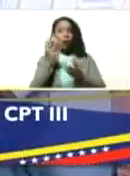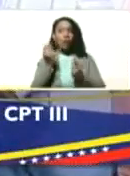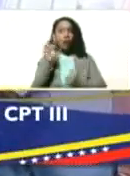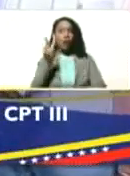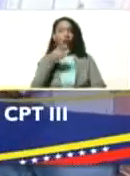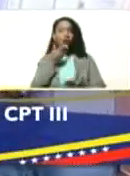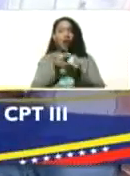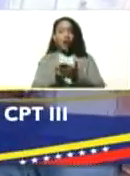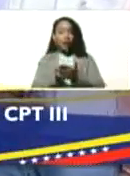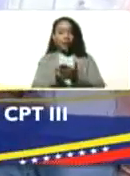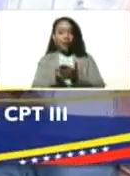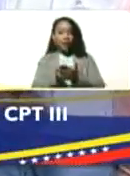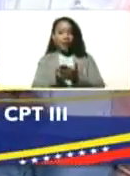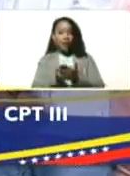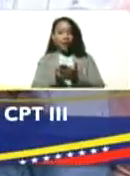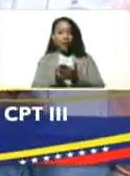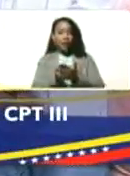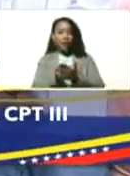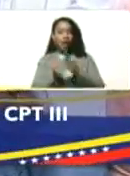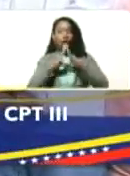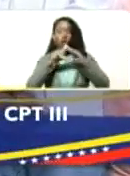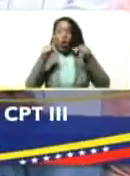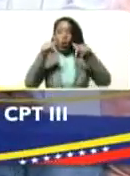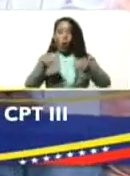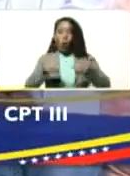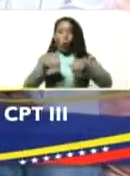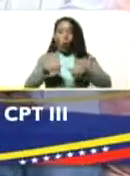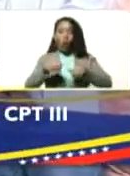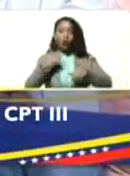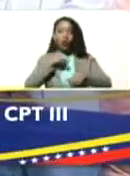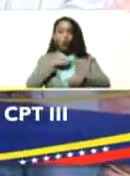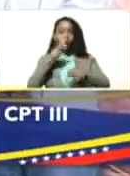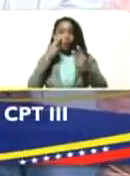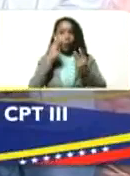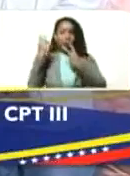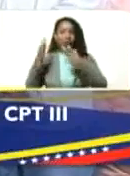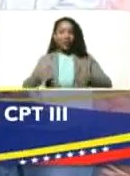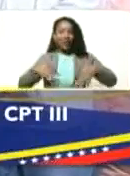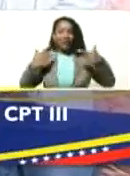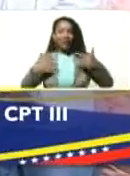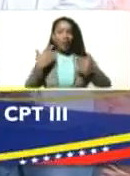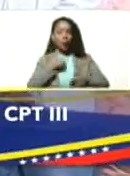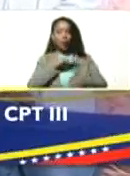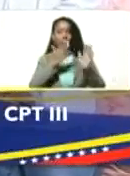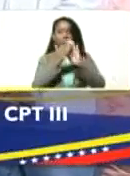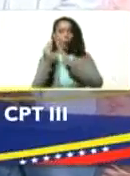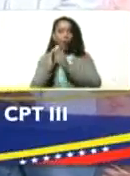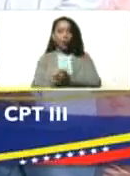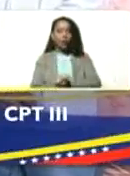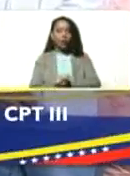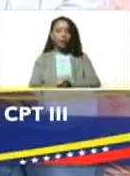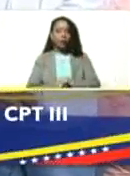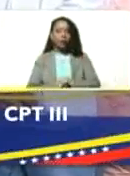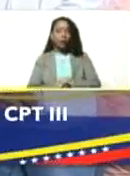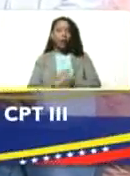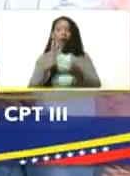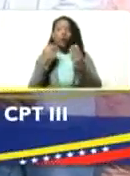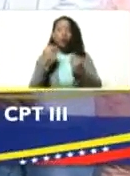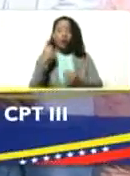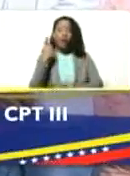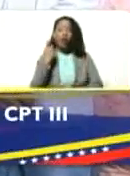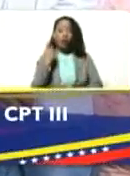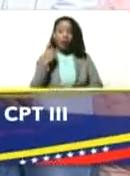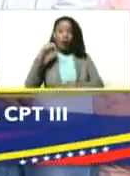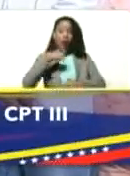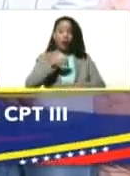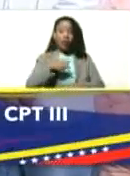antemano de todo lo que hoy estamos y vamos a disfrutar en nuestra comunidad, que hacía mucha falta